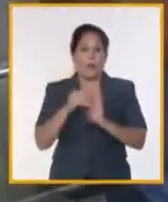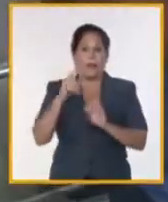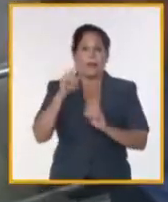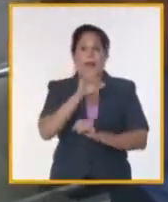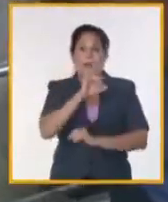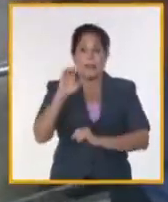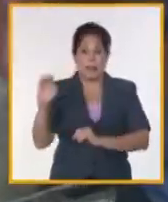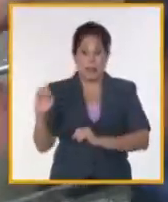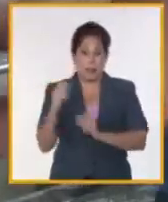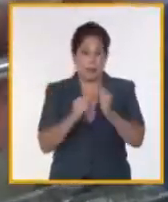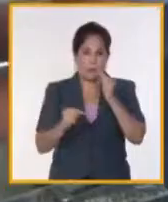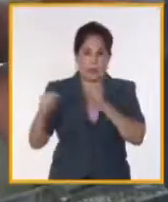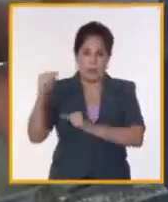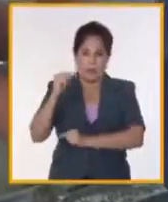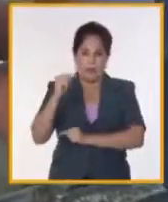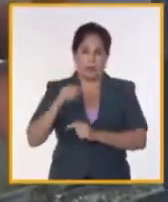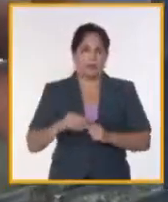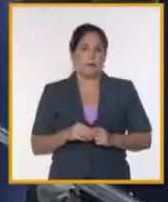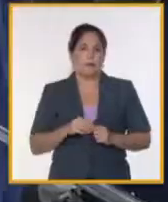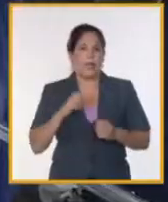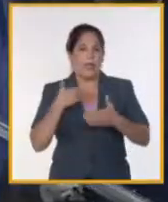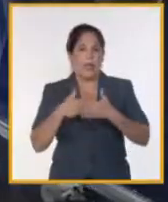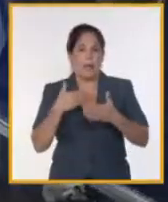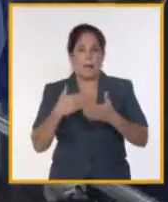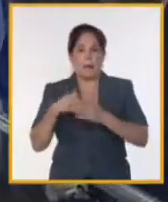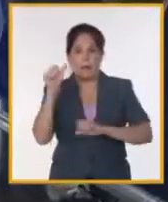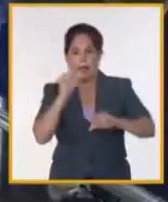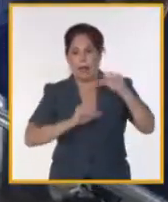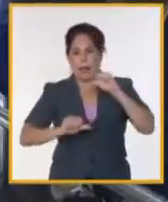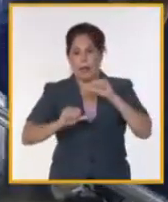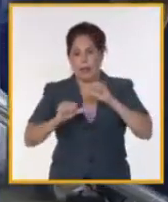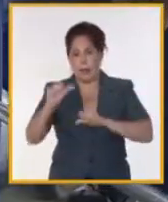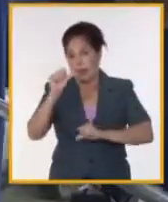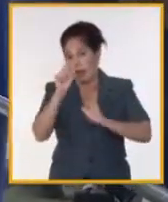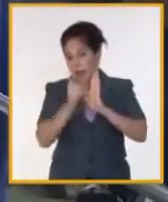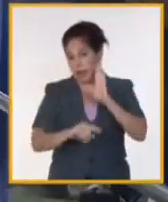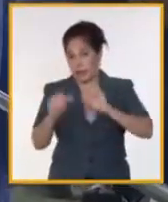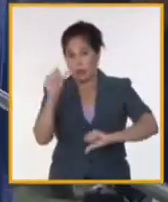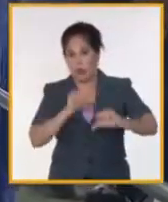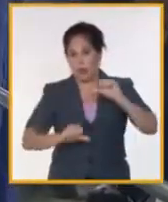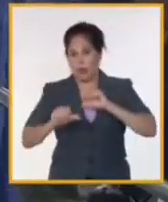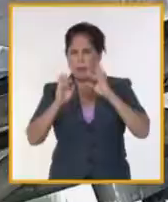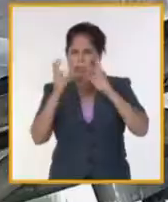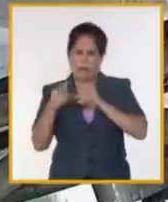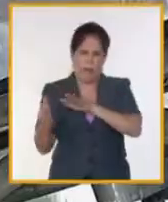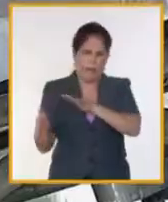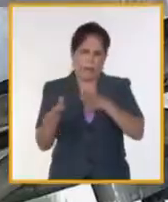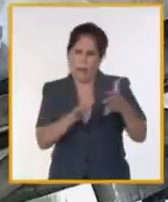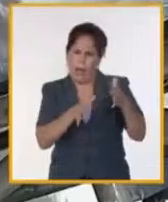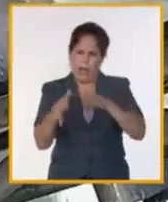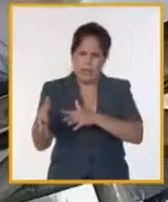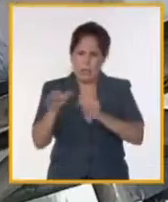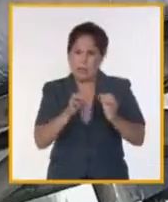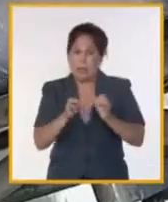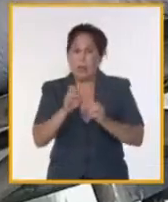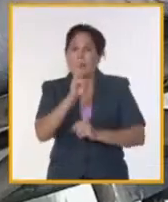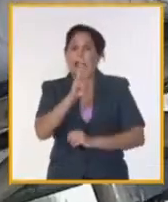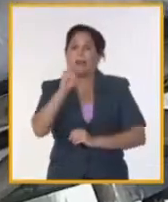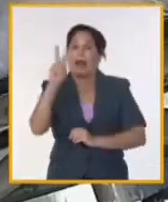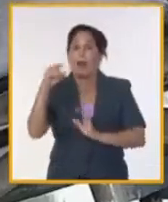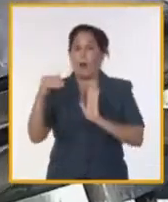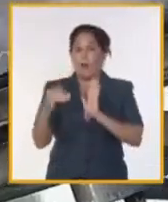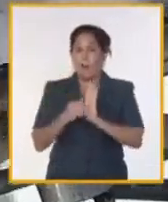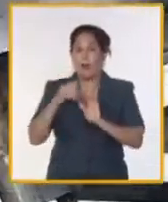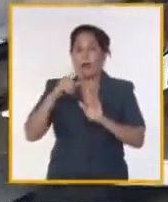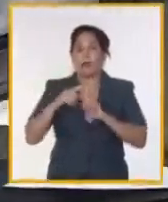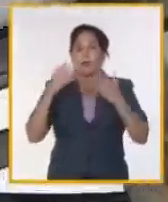su principal cliente, la empresa electroquímica, y este año se propone una cifra similar a partir de las 32.000 toneladas de